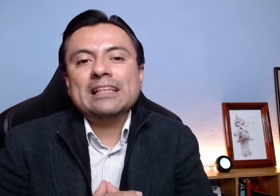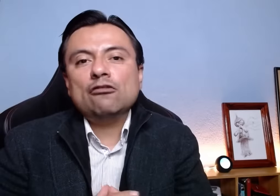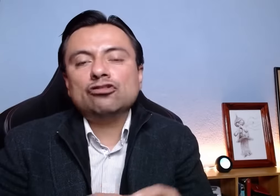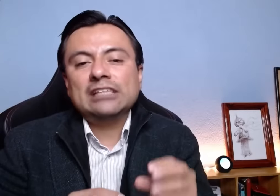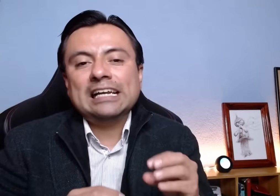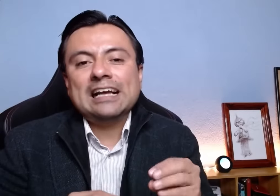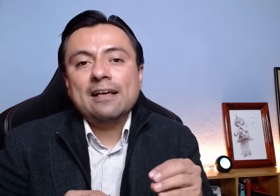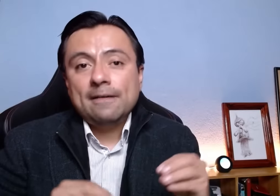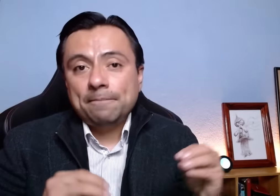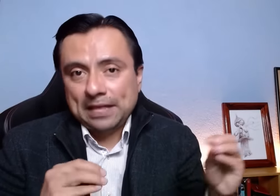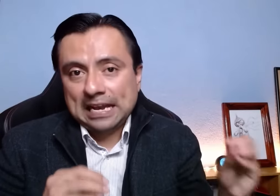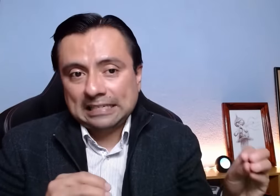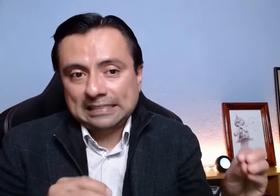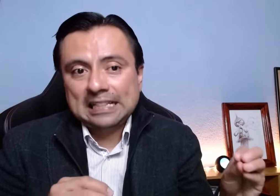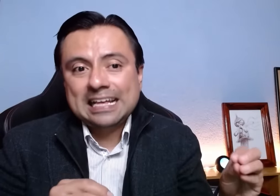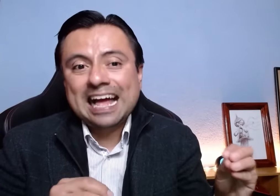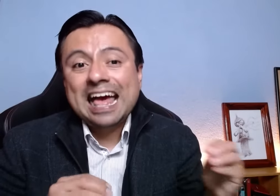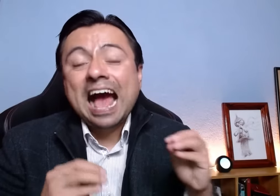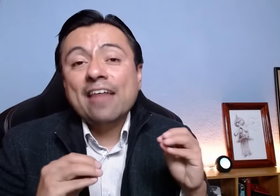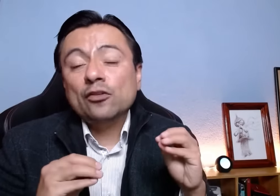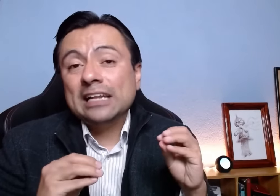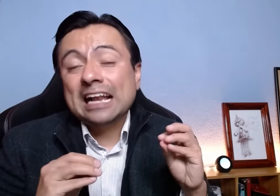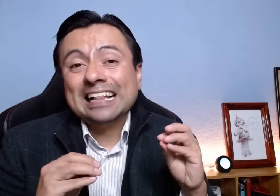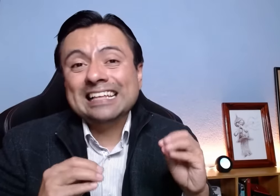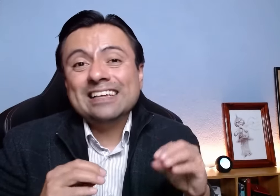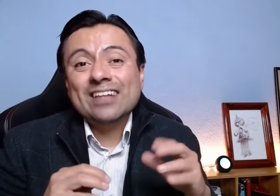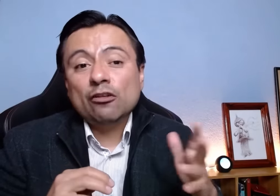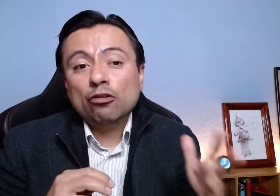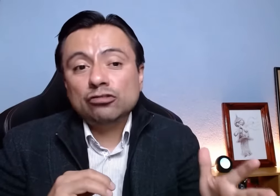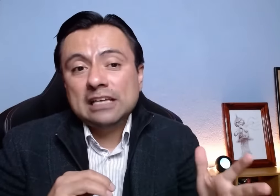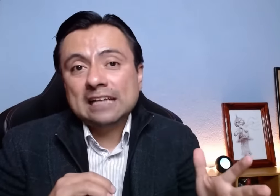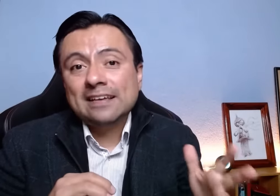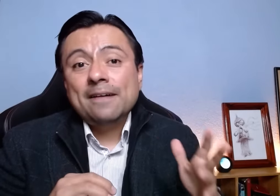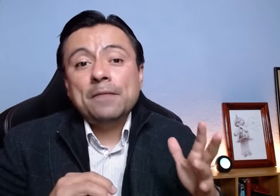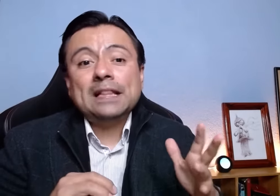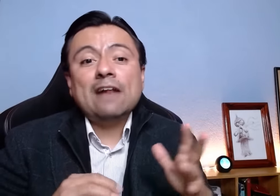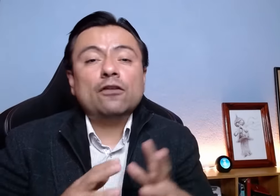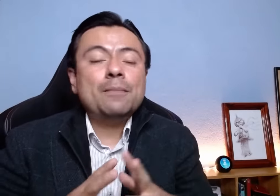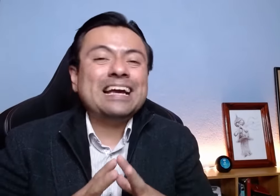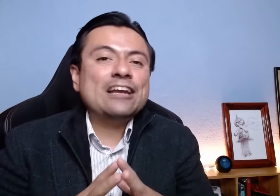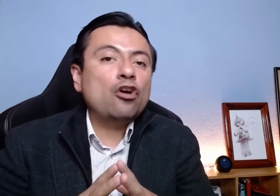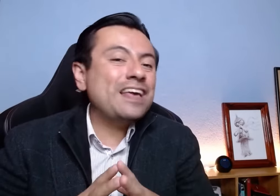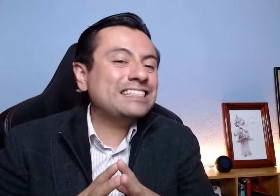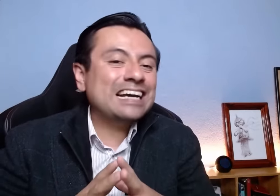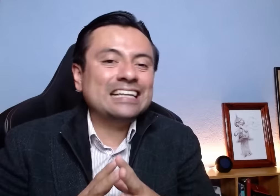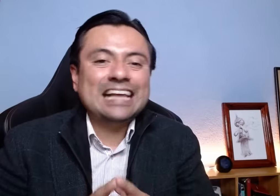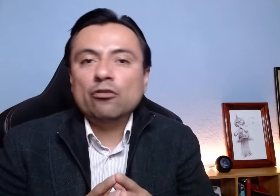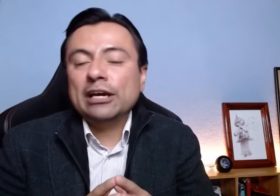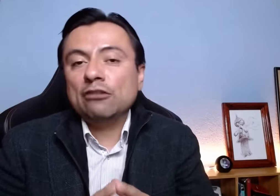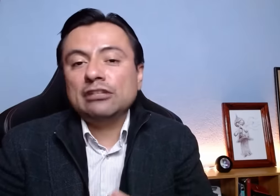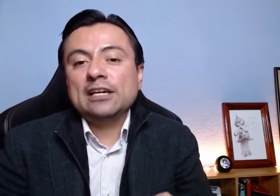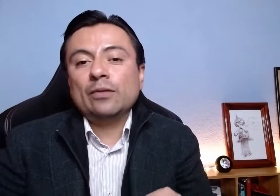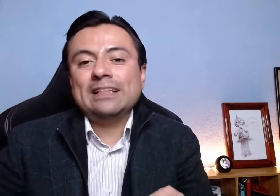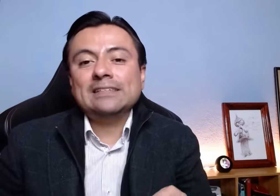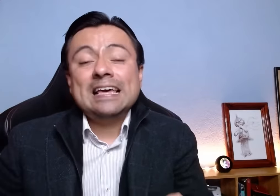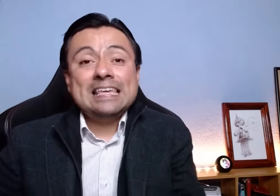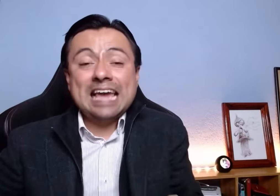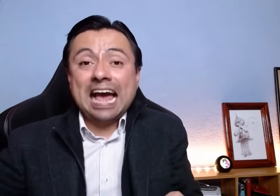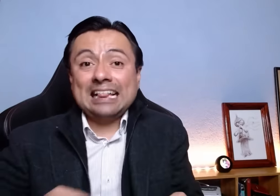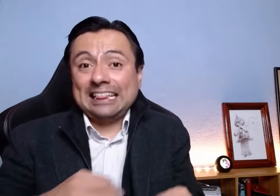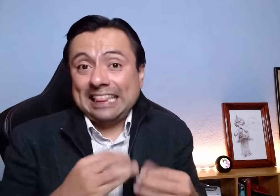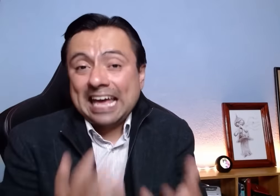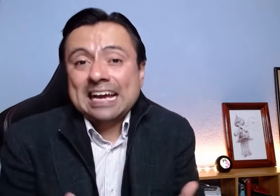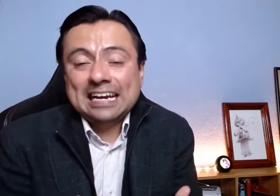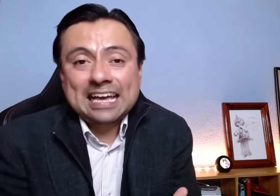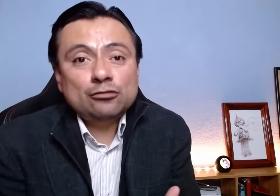fue cometido cerca de la estética, a donde la alcaldesa va todos los días, de tal forma que no descartaron que los delincuentes